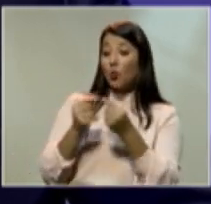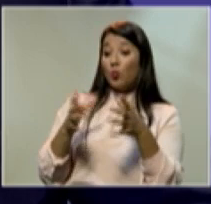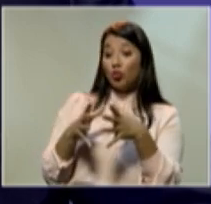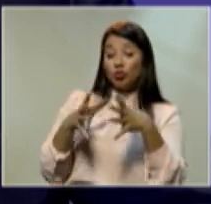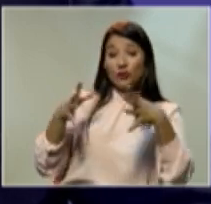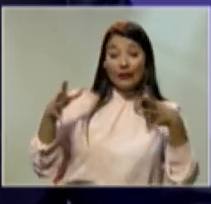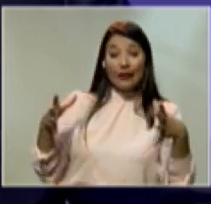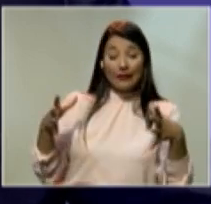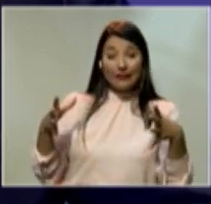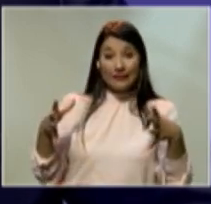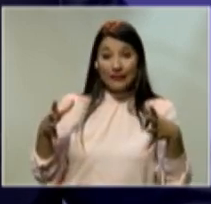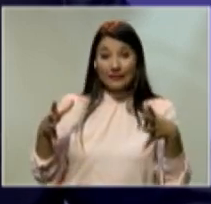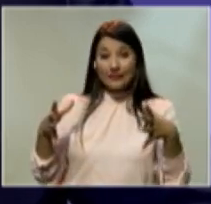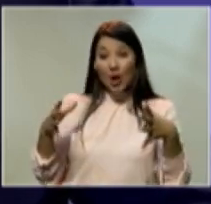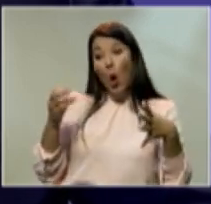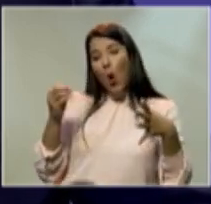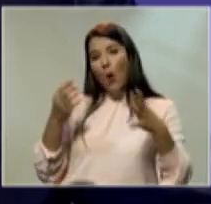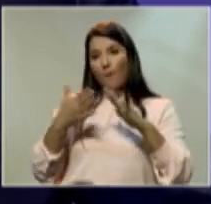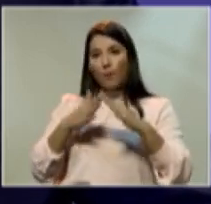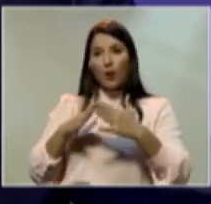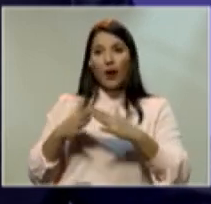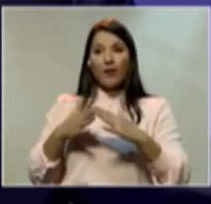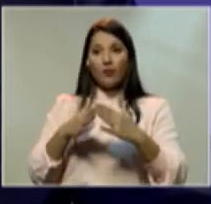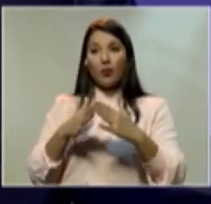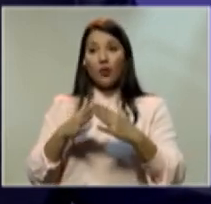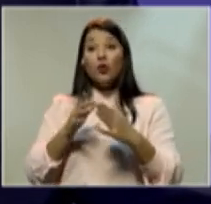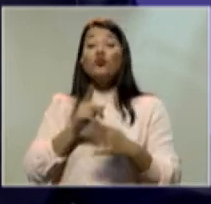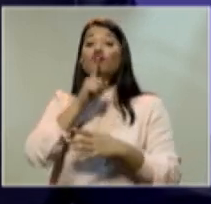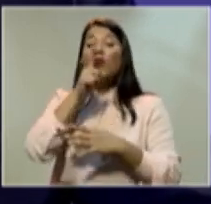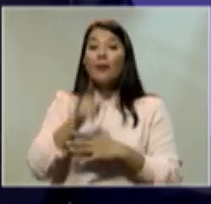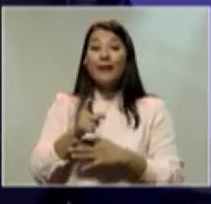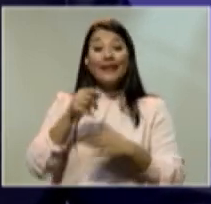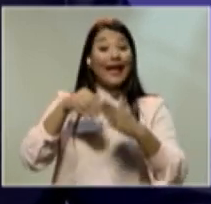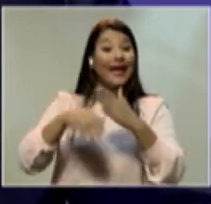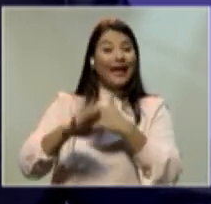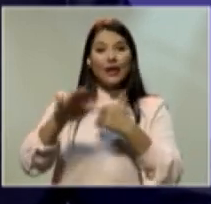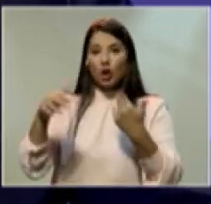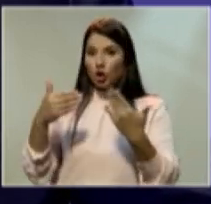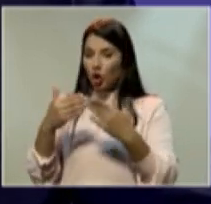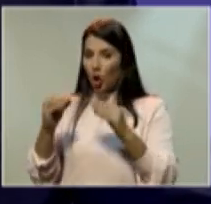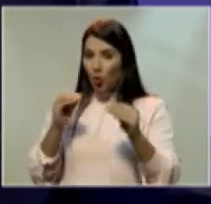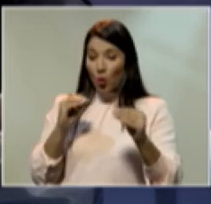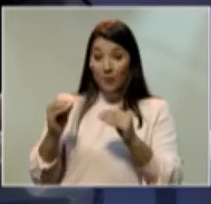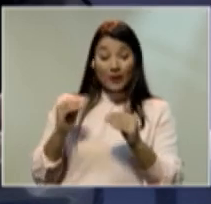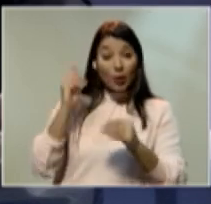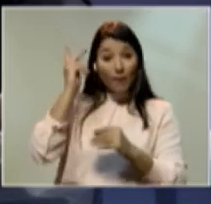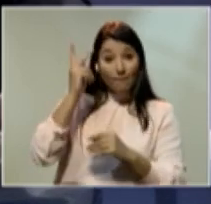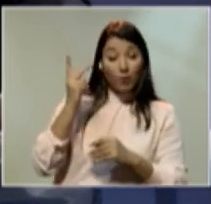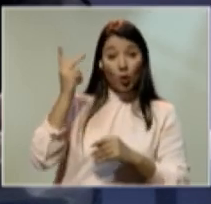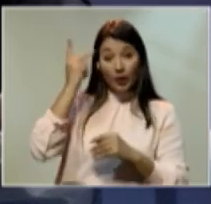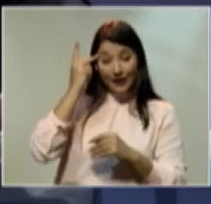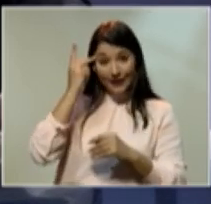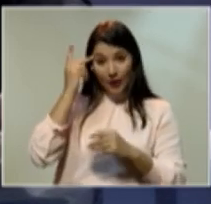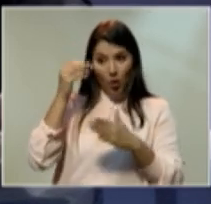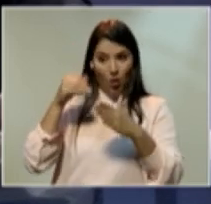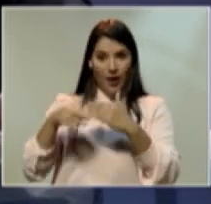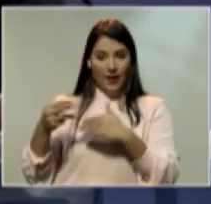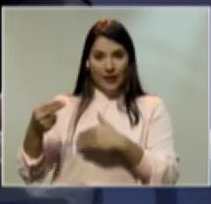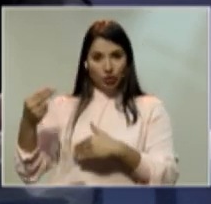llaman el pueblo. Lo cierto es que en todos los movimientos políticos en la